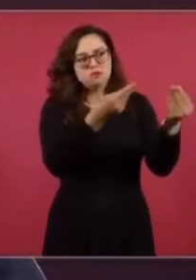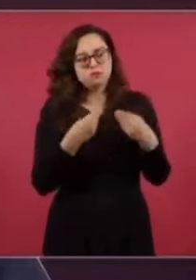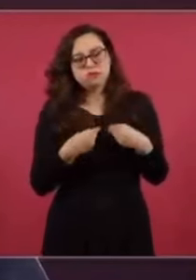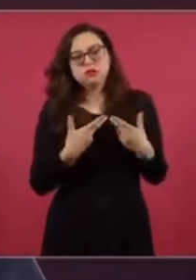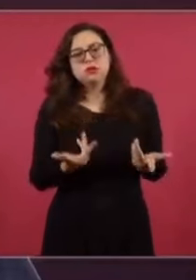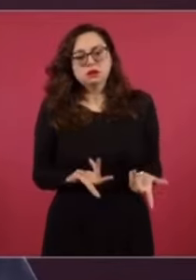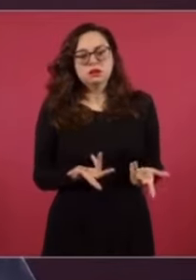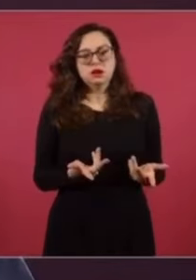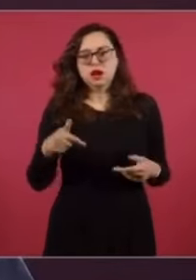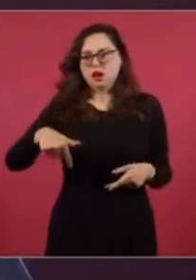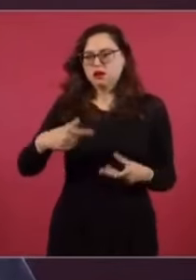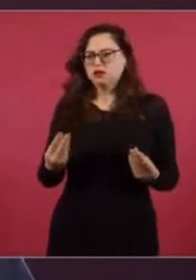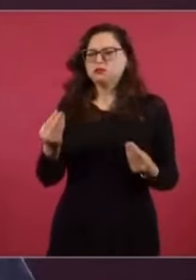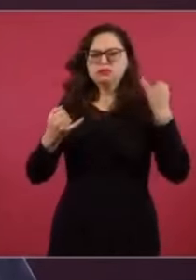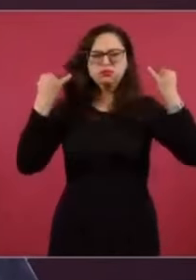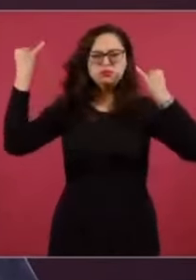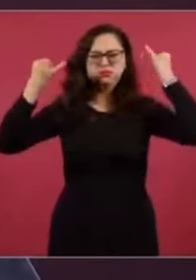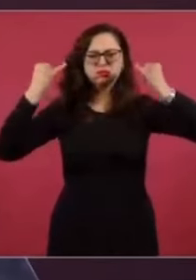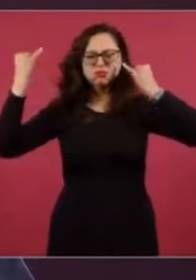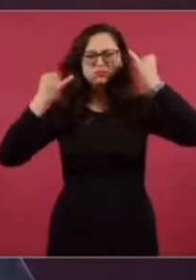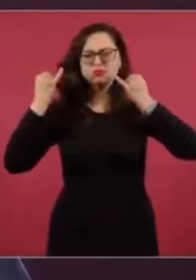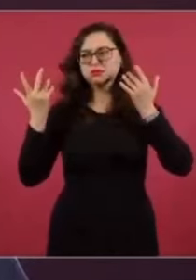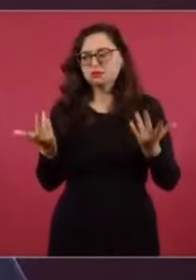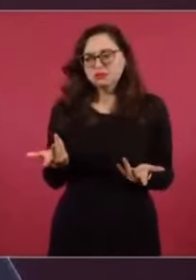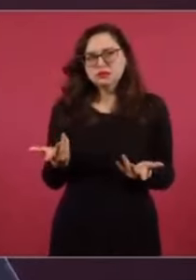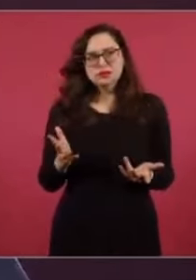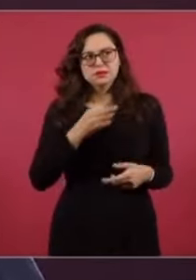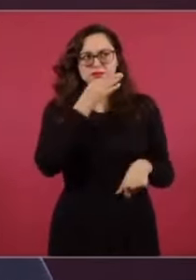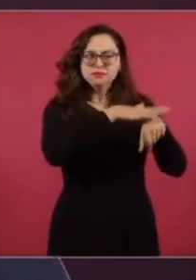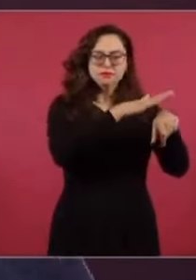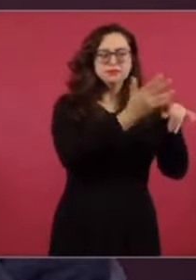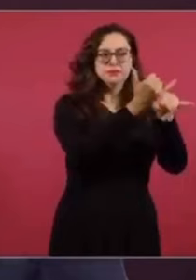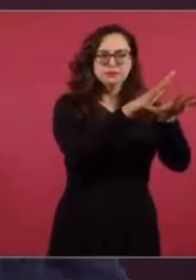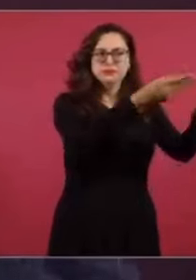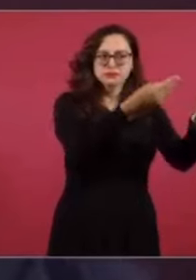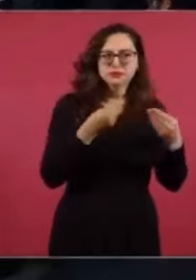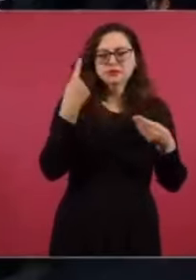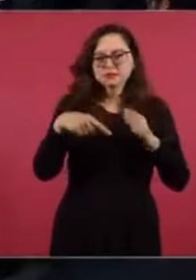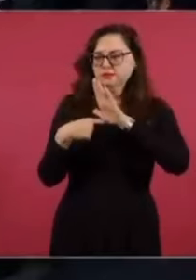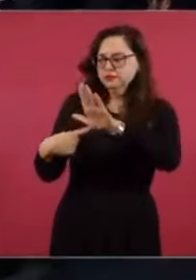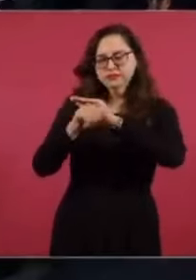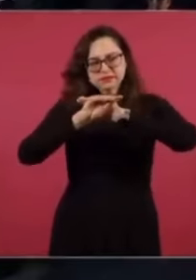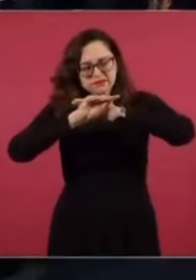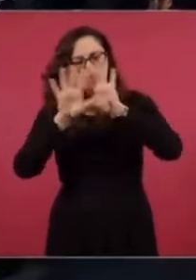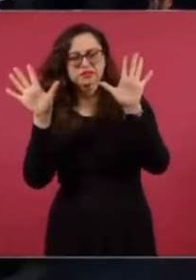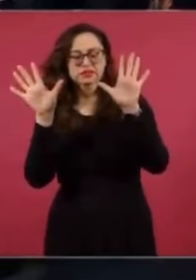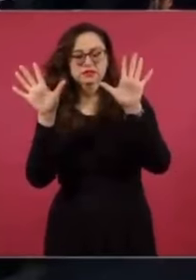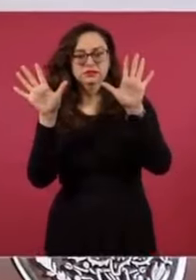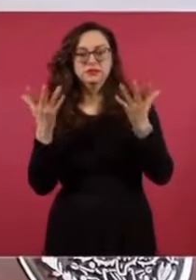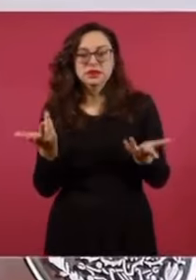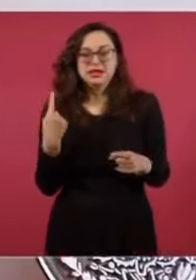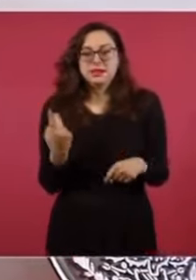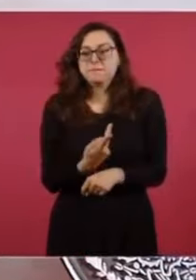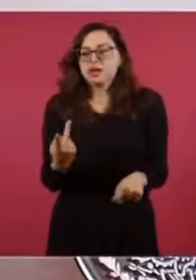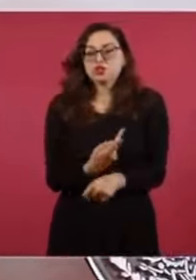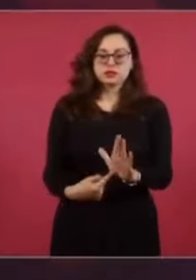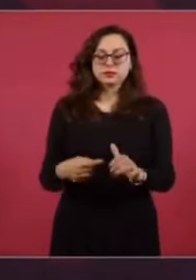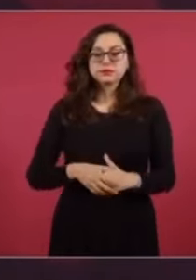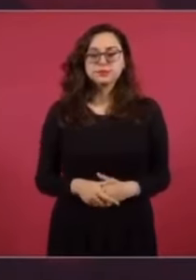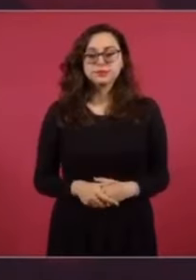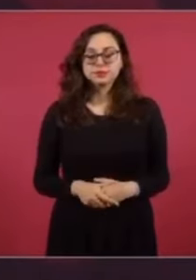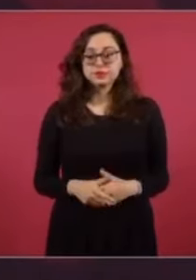haya especulación conjeturas sino que se sepa la ciencia cierta qué fue lo que